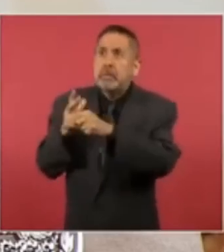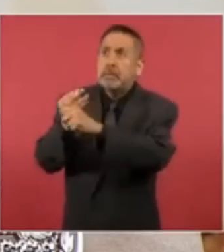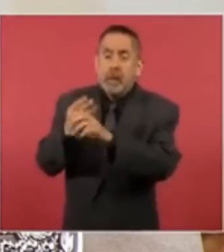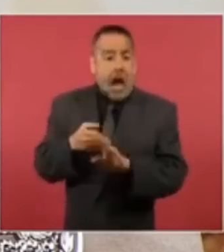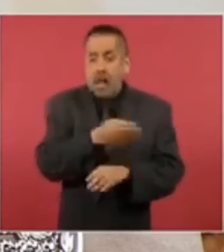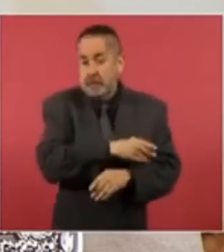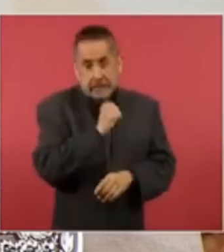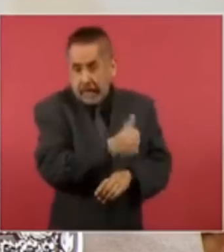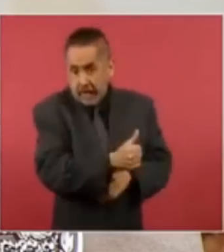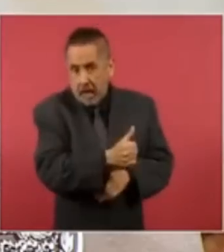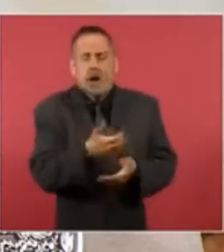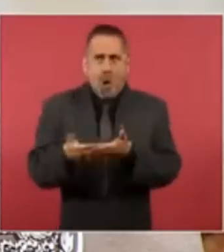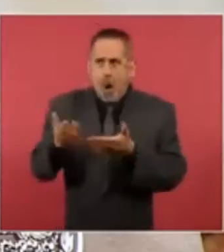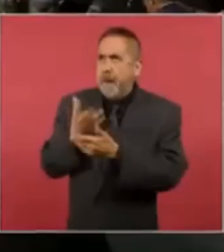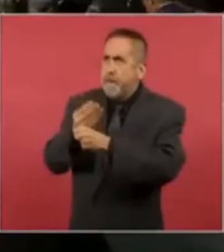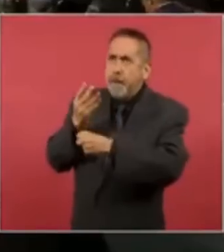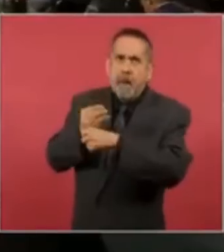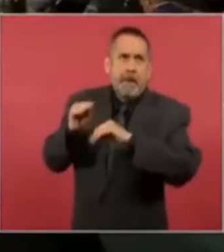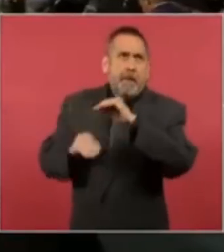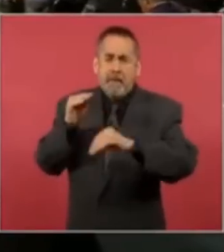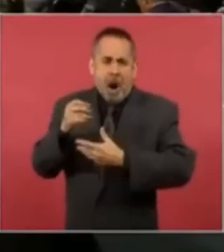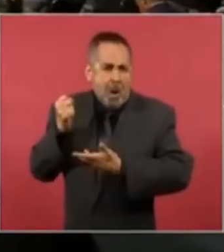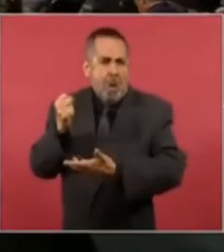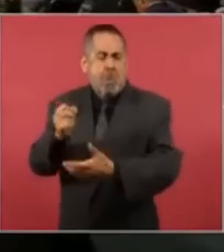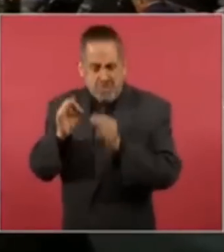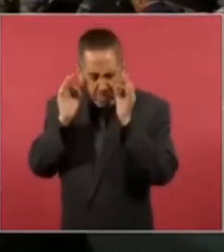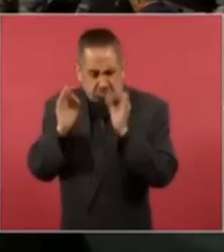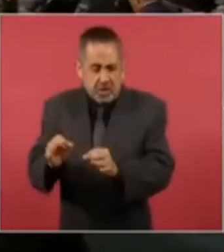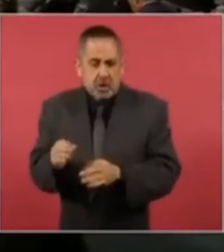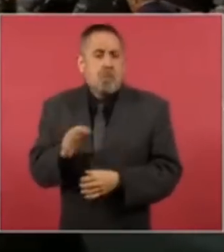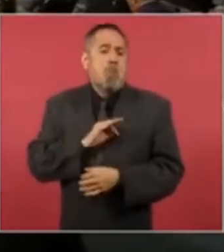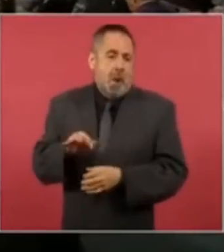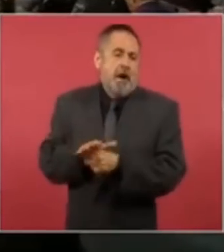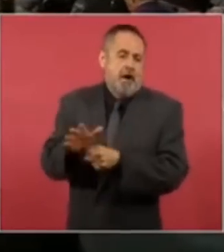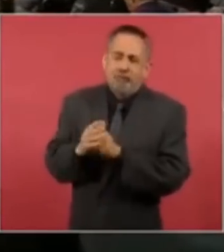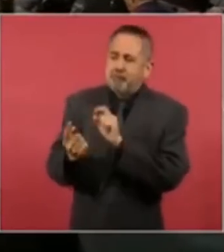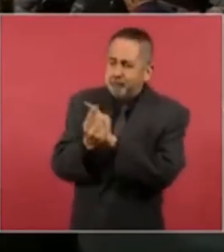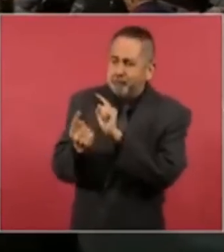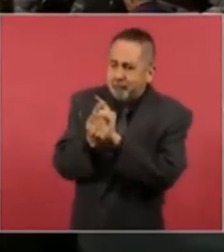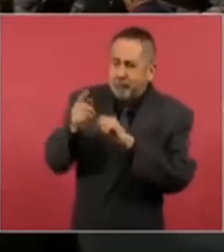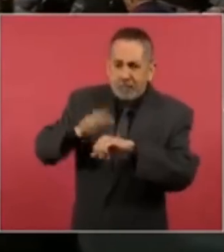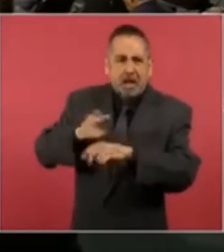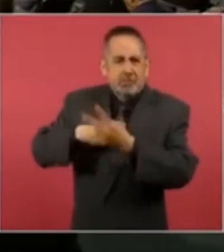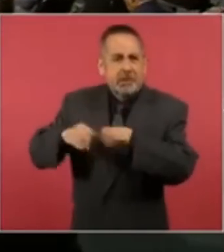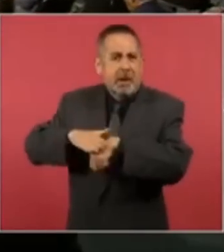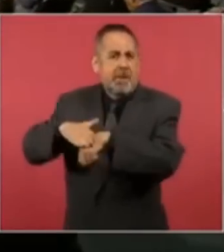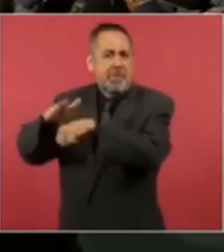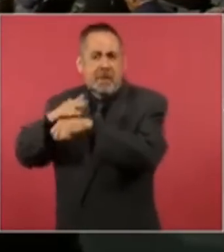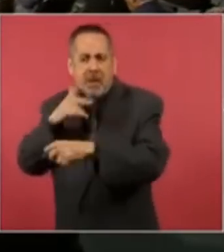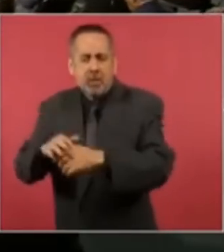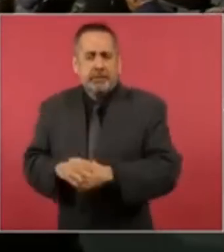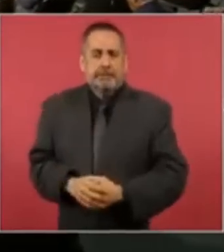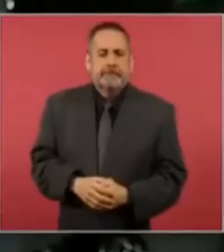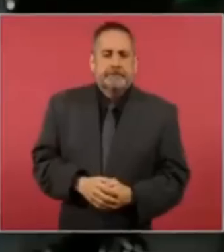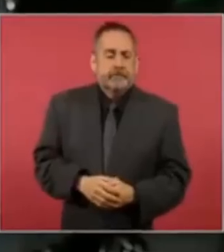habían rehabilitado ni atendido durante muchos años, pues es lo que permite tener esta productividad. Entonces, ¿cuál